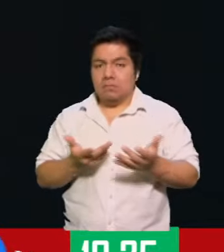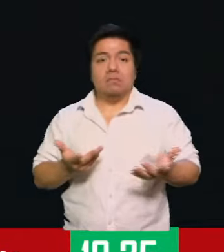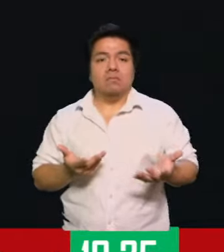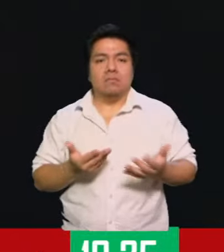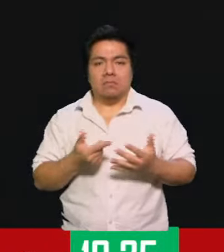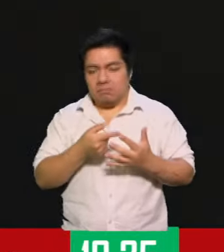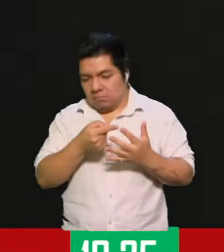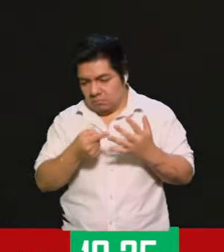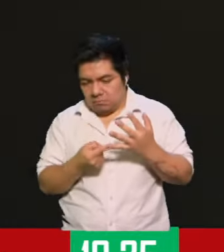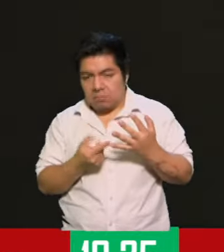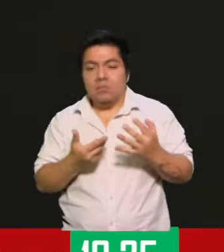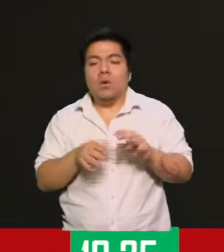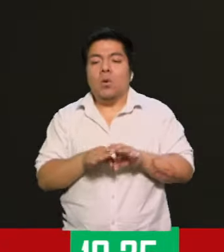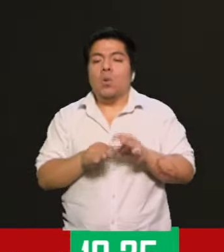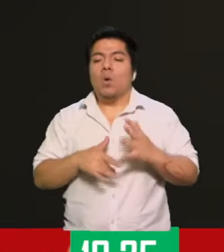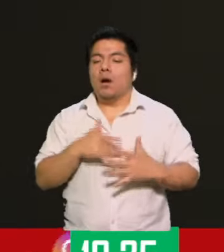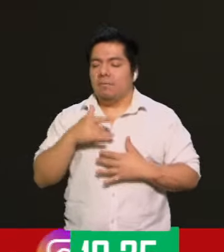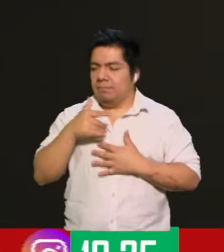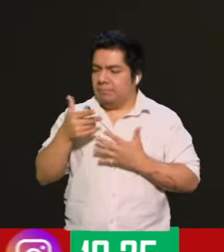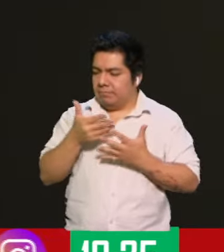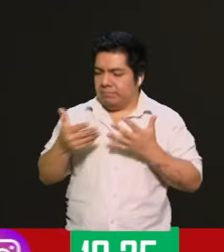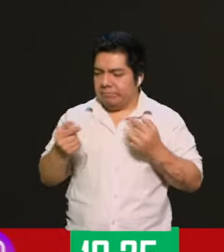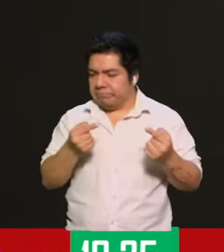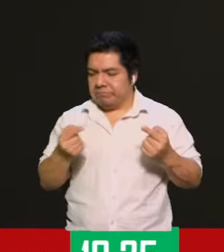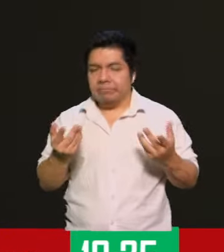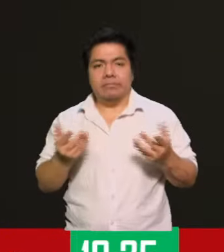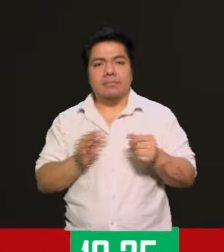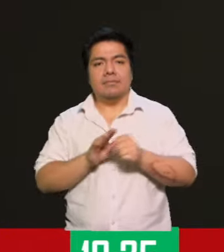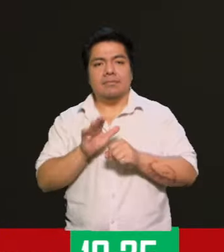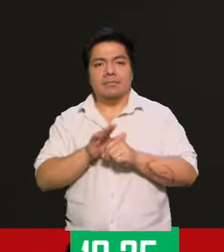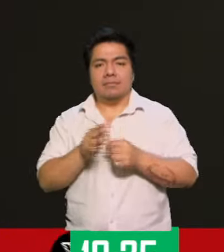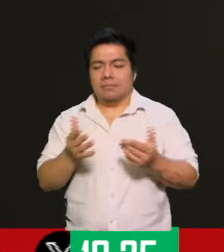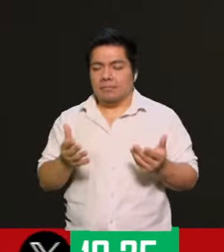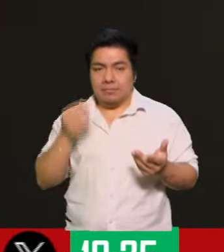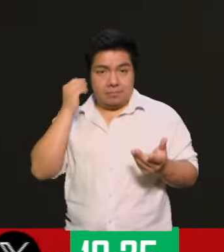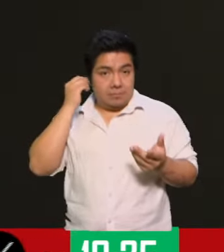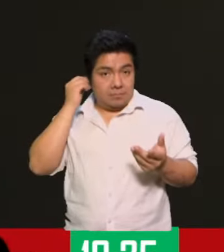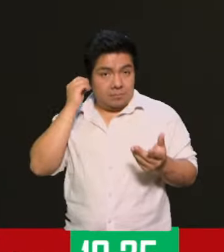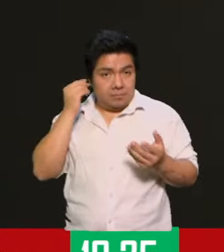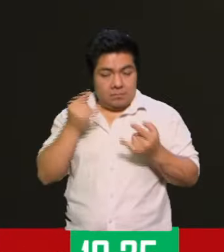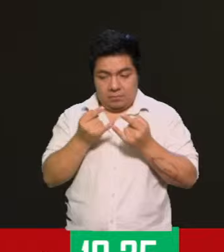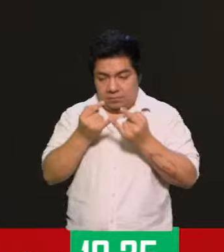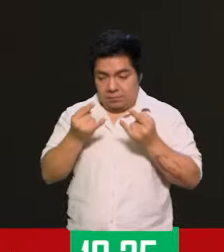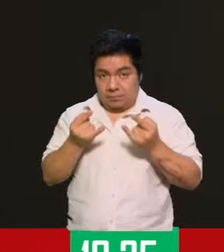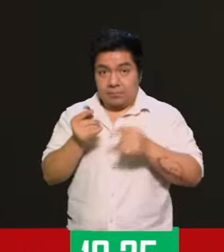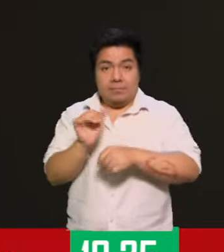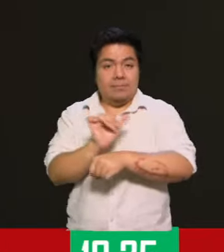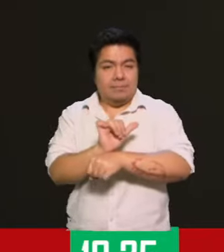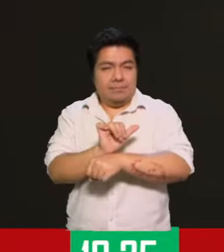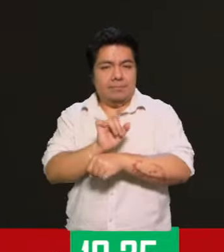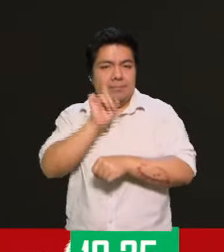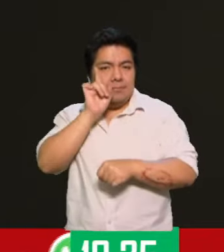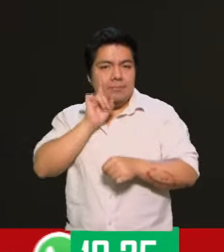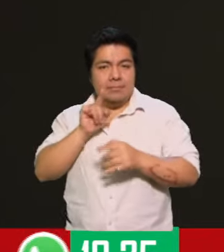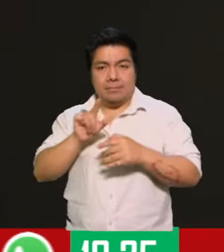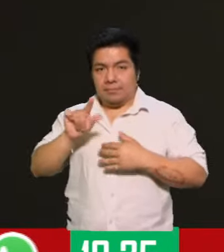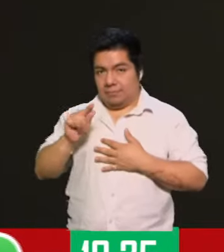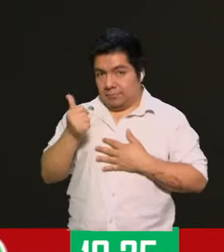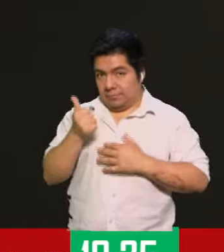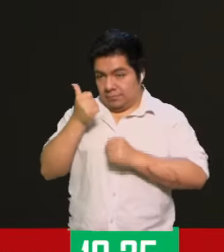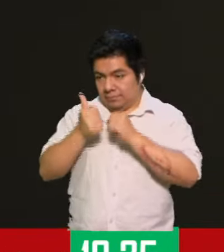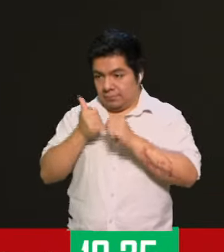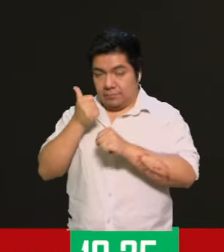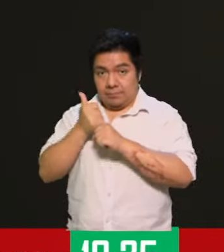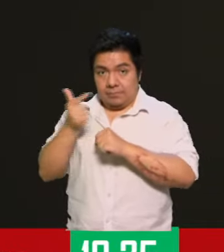cuál es el el el drama El dilema sí Exacto bueno digamos la la trama es de una actriz eh de 76